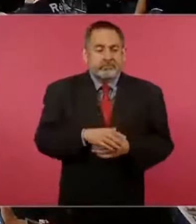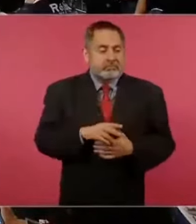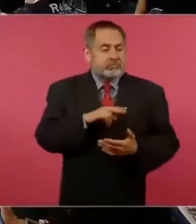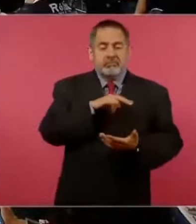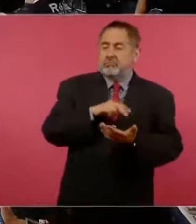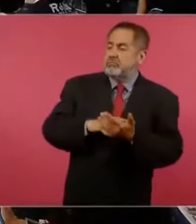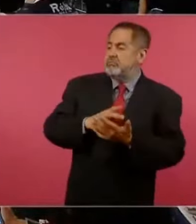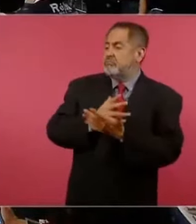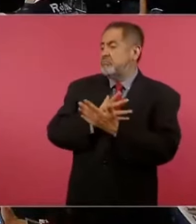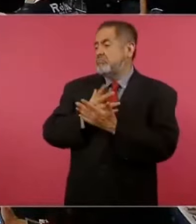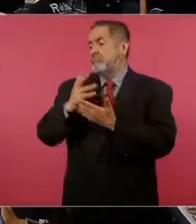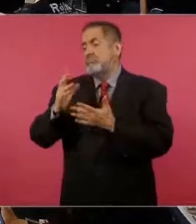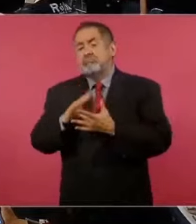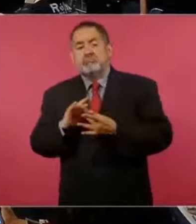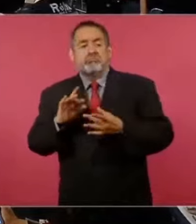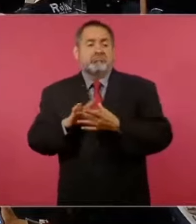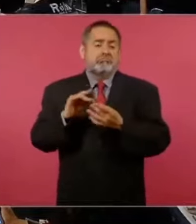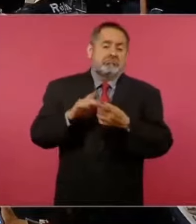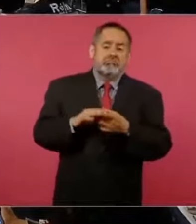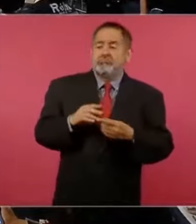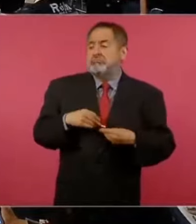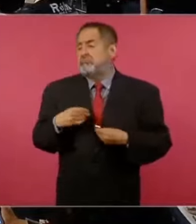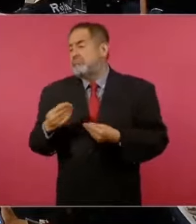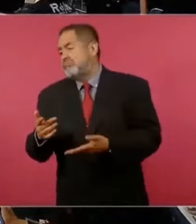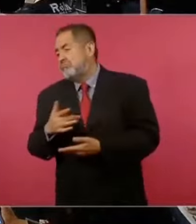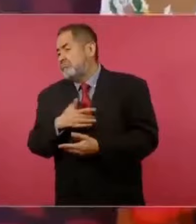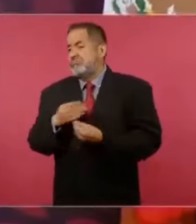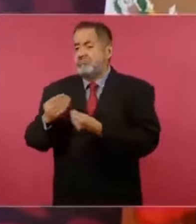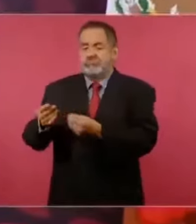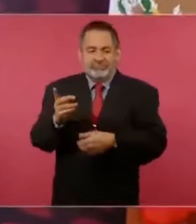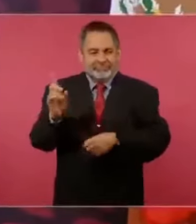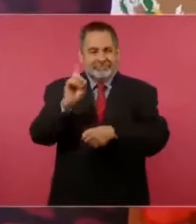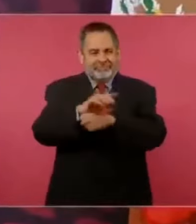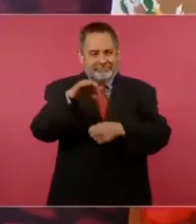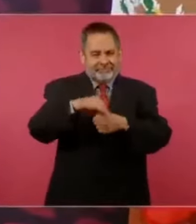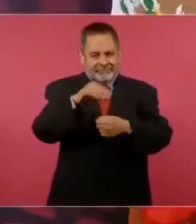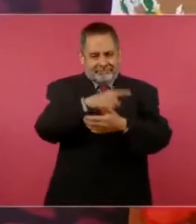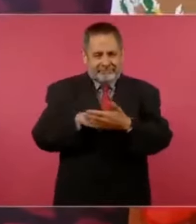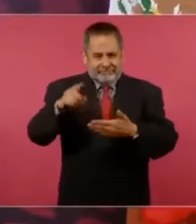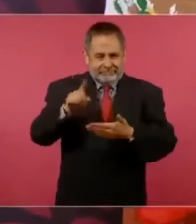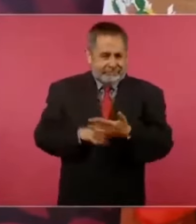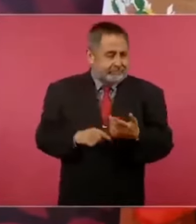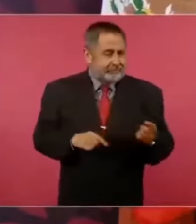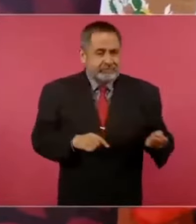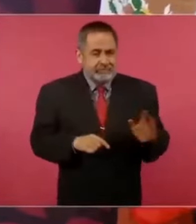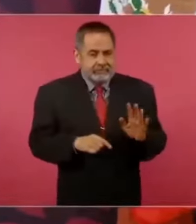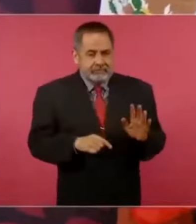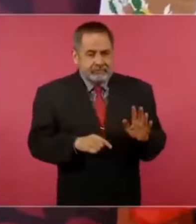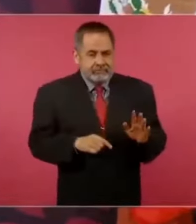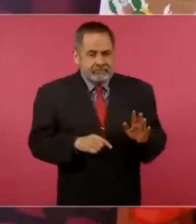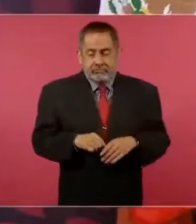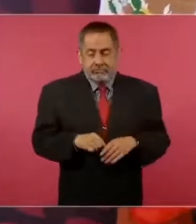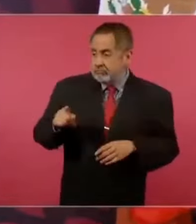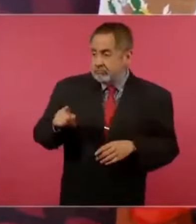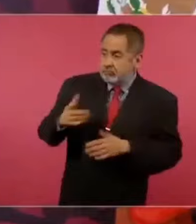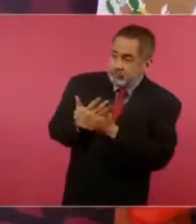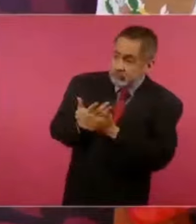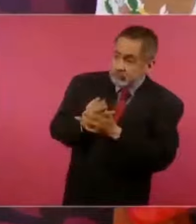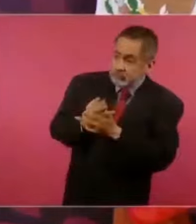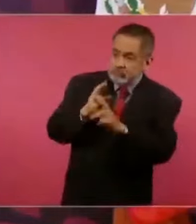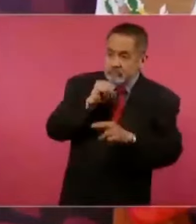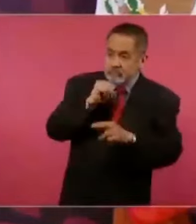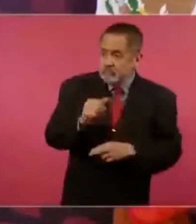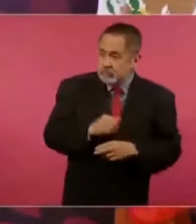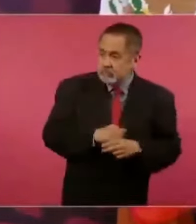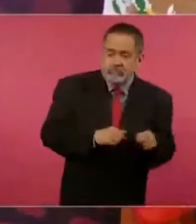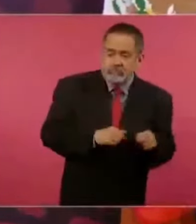extravagantes, como el día de la elección, que no esperan el resultado y